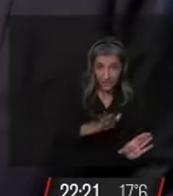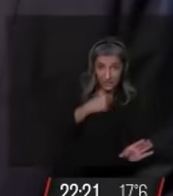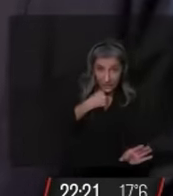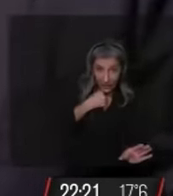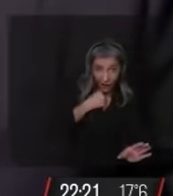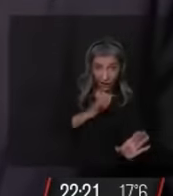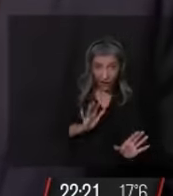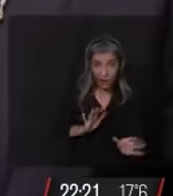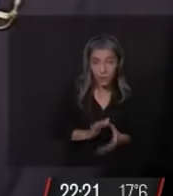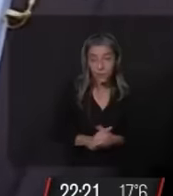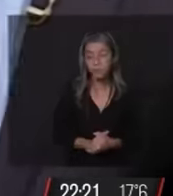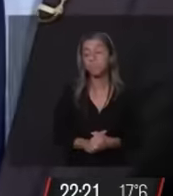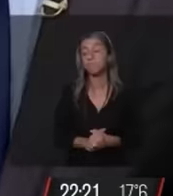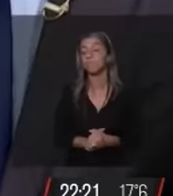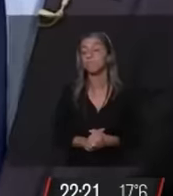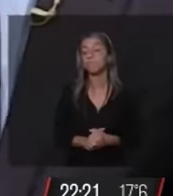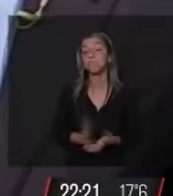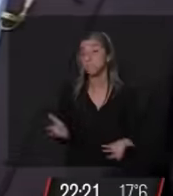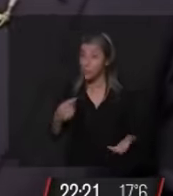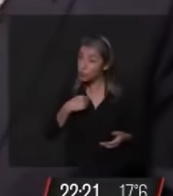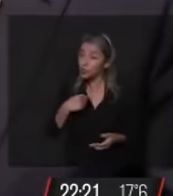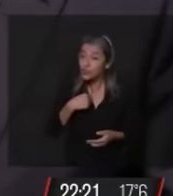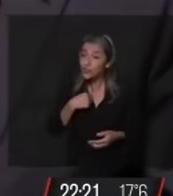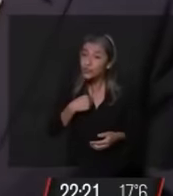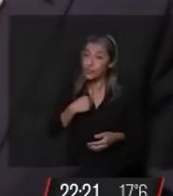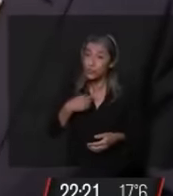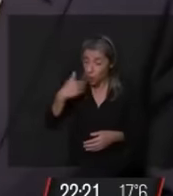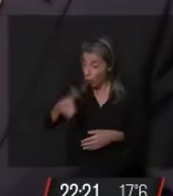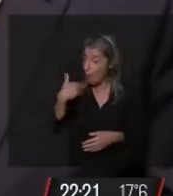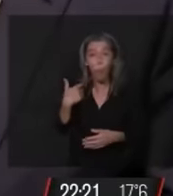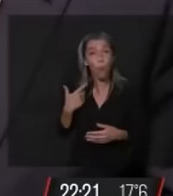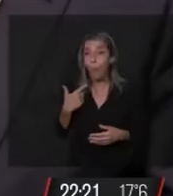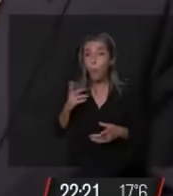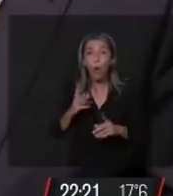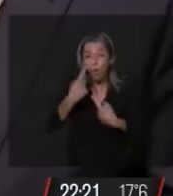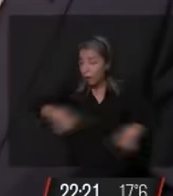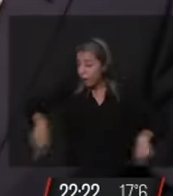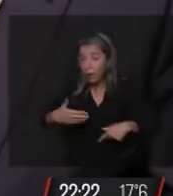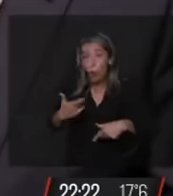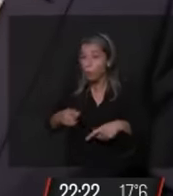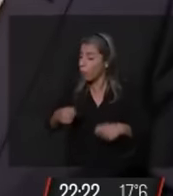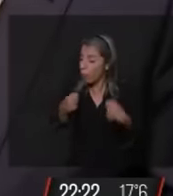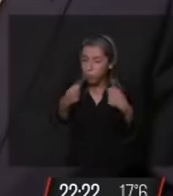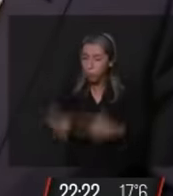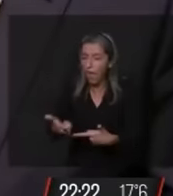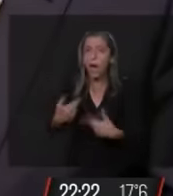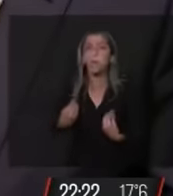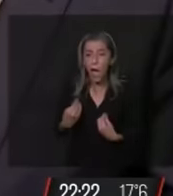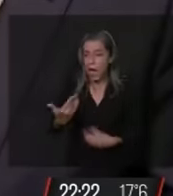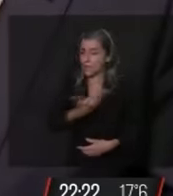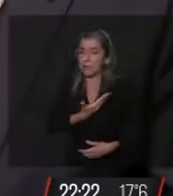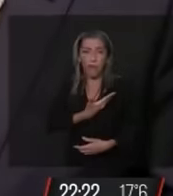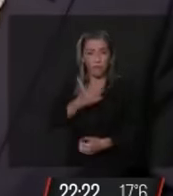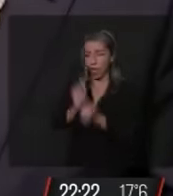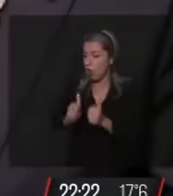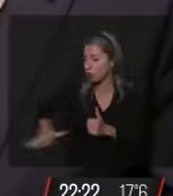Si tengo que poner todos los recursos federales para ayudar a los rosarinos y a los santafesinos, lo voy a hacer. Ese es mi compromiso